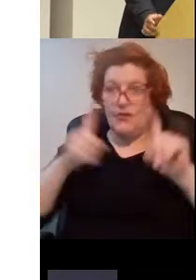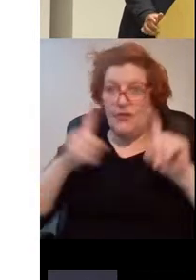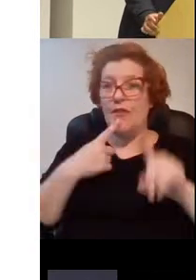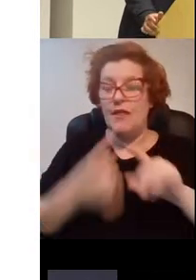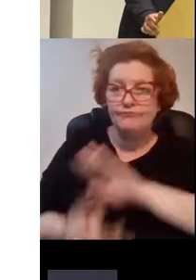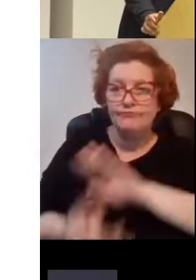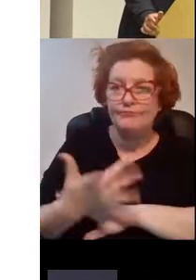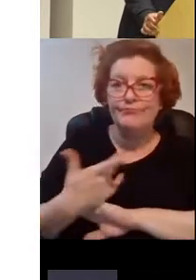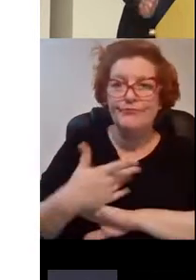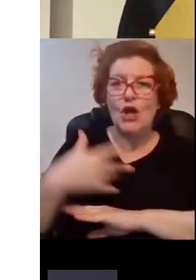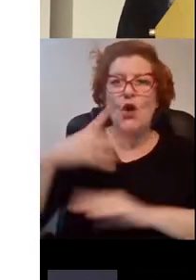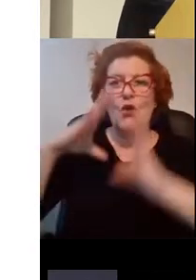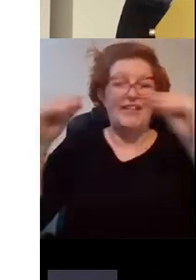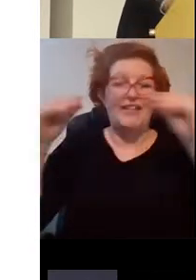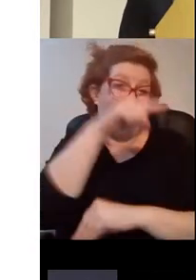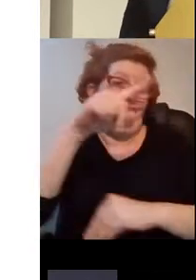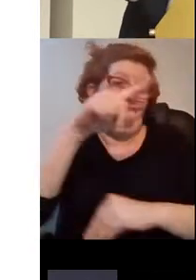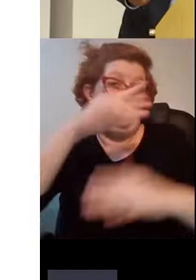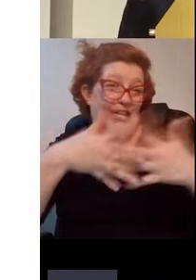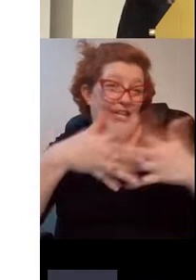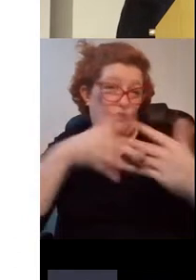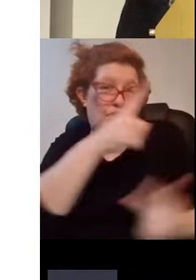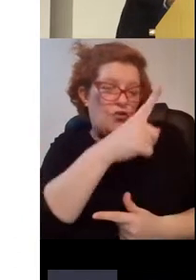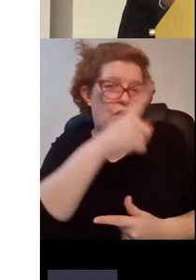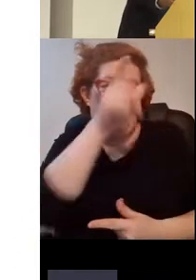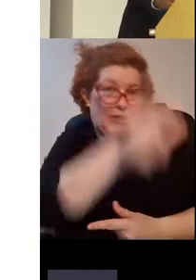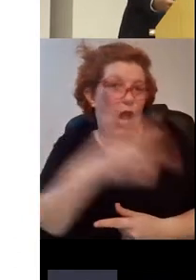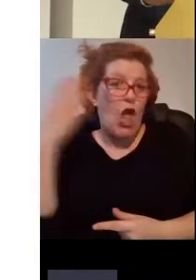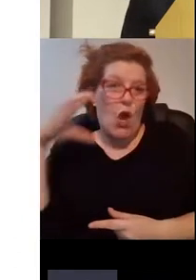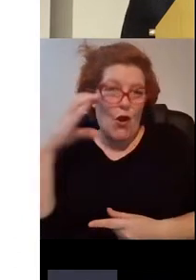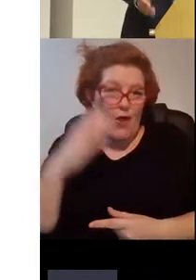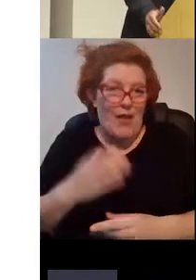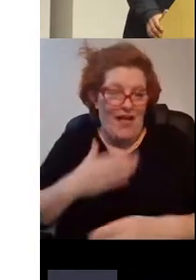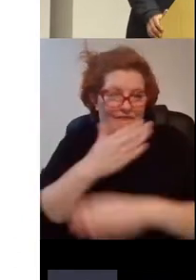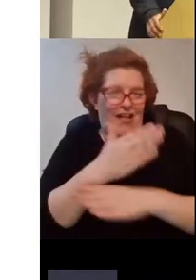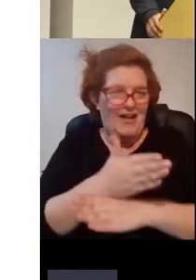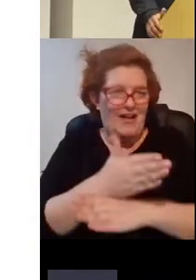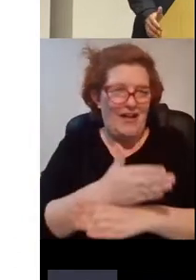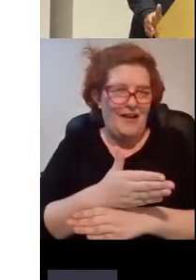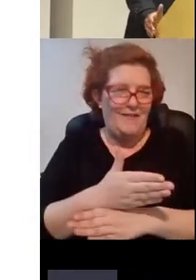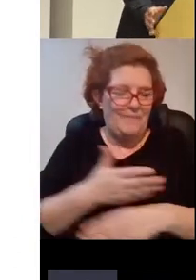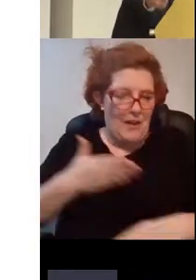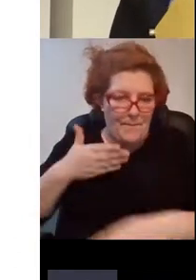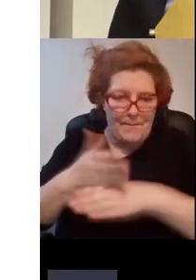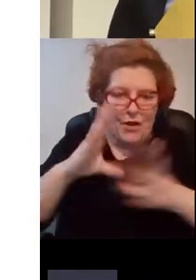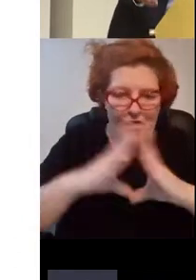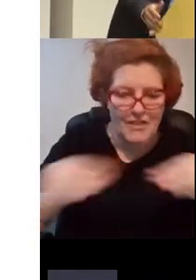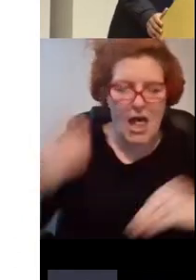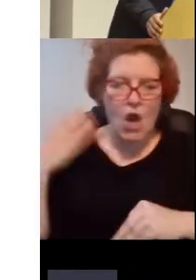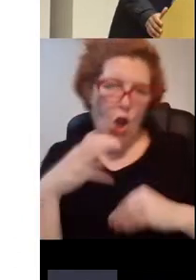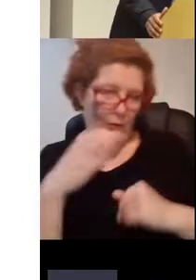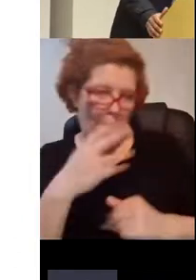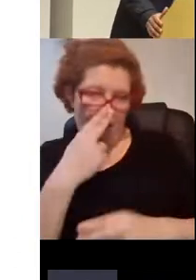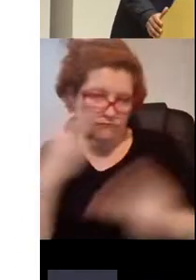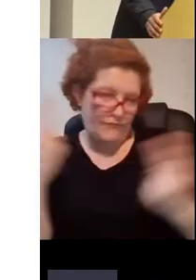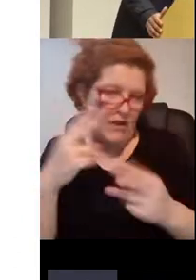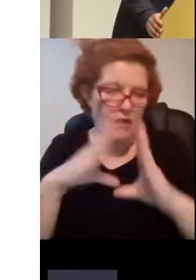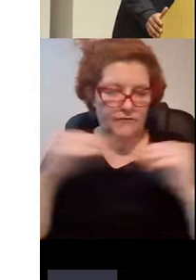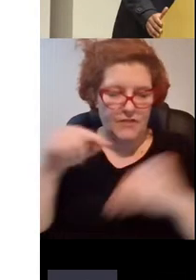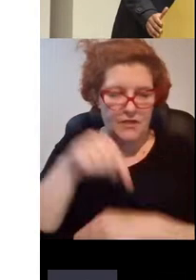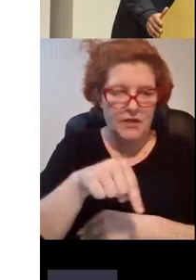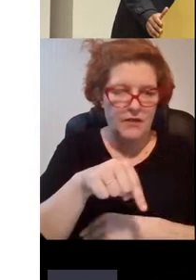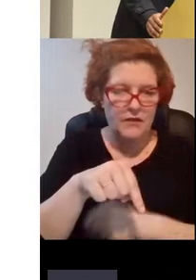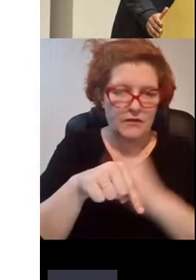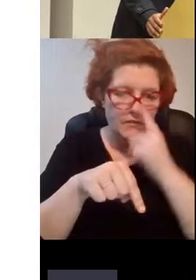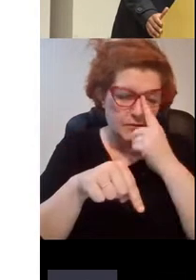Universidad de Indiana, colombiano, que viaja a Colombia a una universidad pública, pues trae un seminario que se aplicaba en la Universidad de